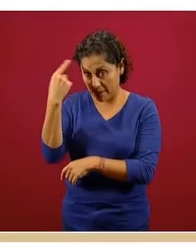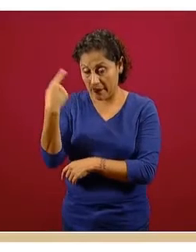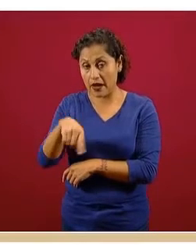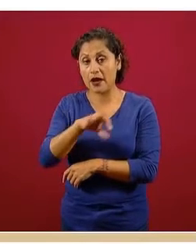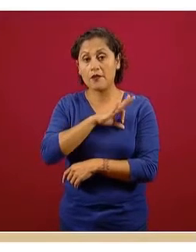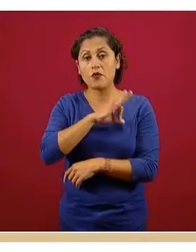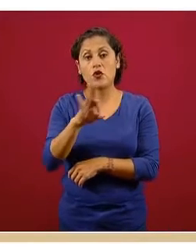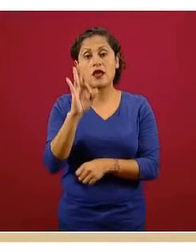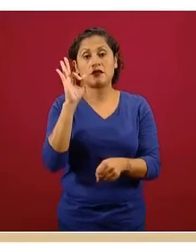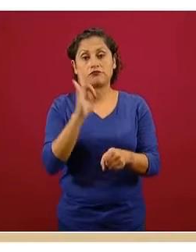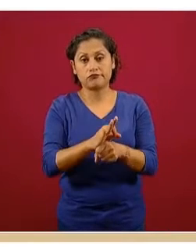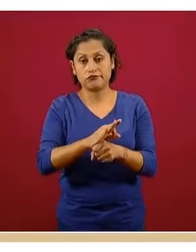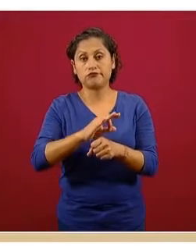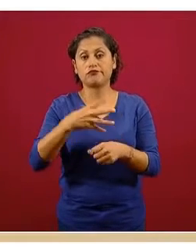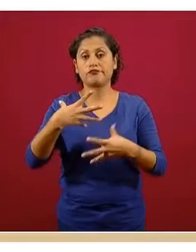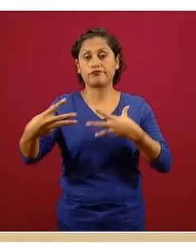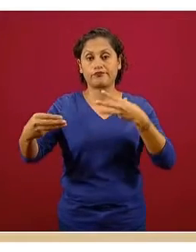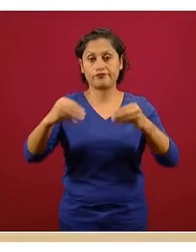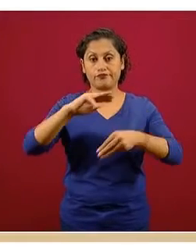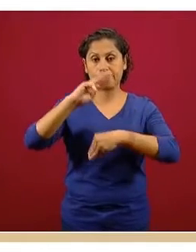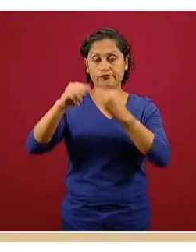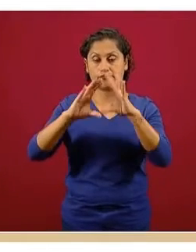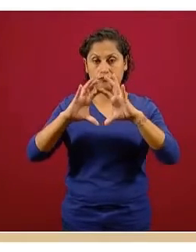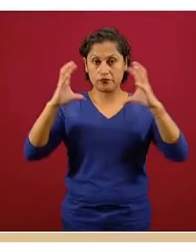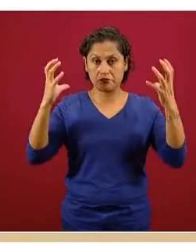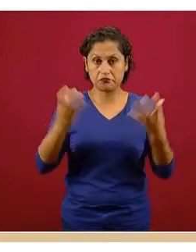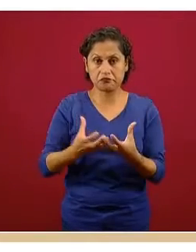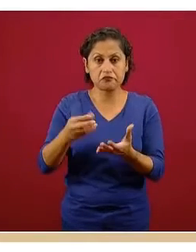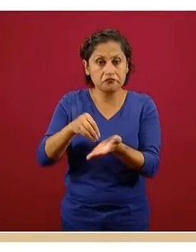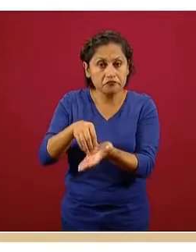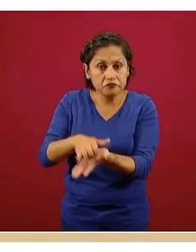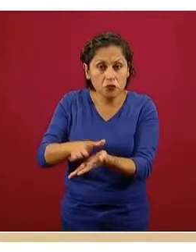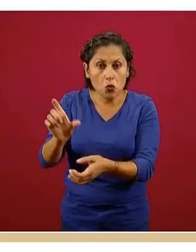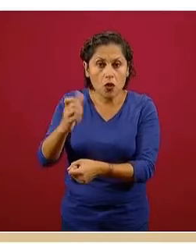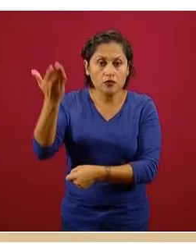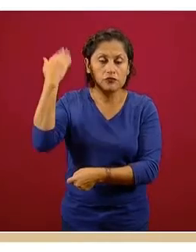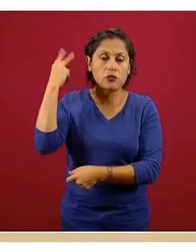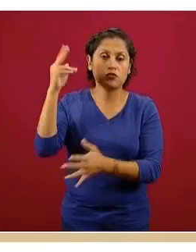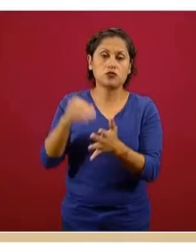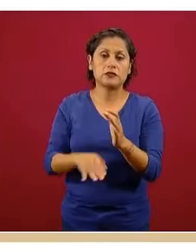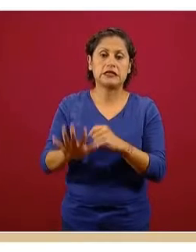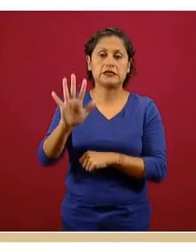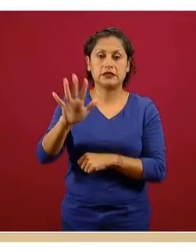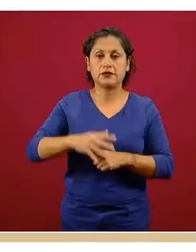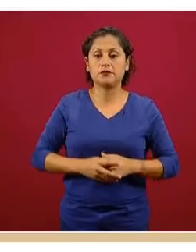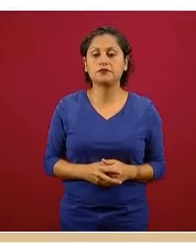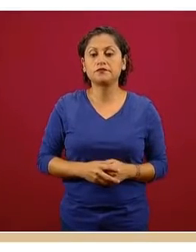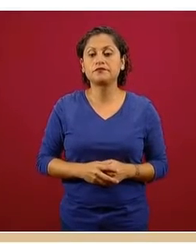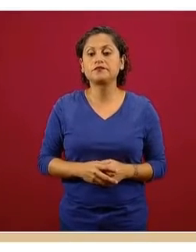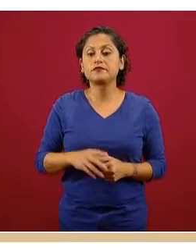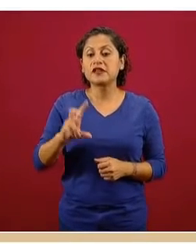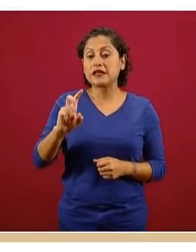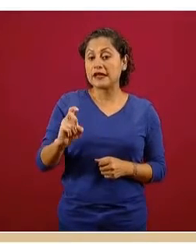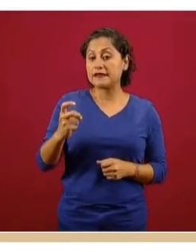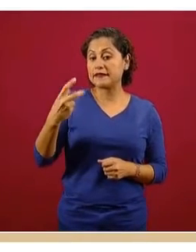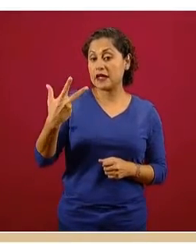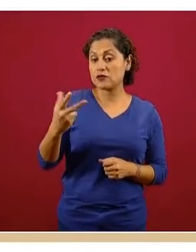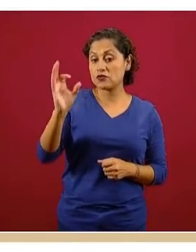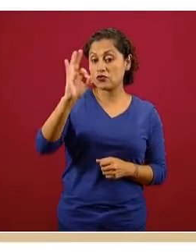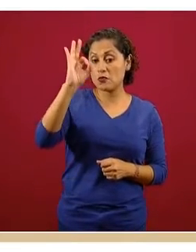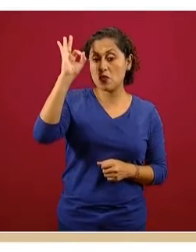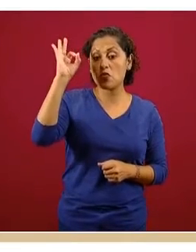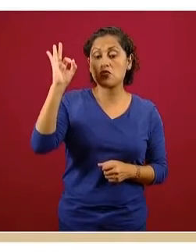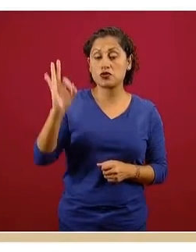influenza desde al menos 2005. Y tenemos 38% de nuestra ocupación hospitalaria